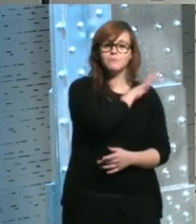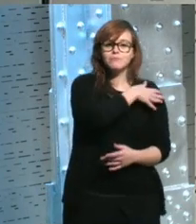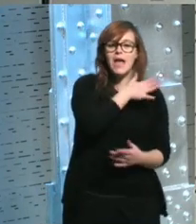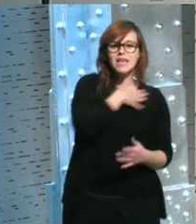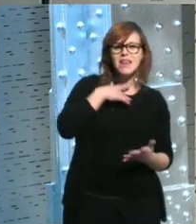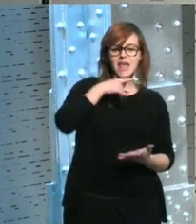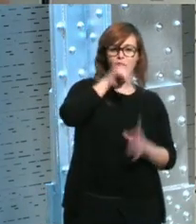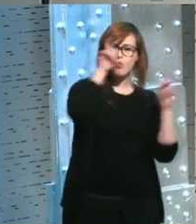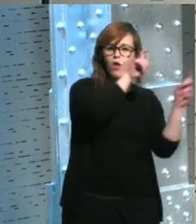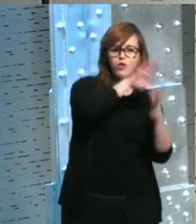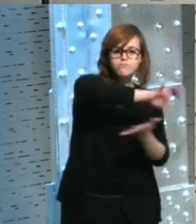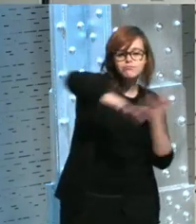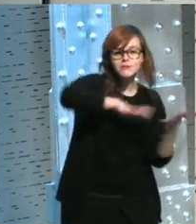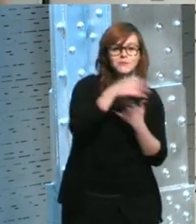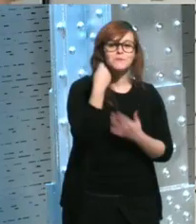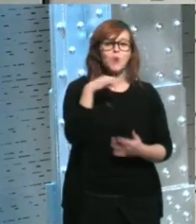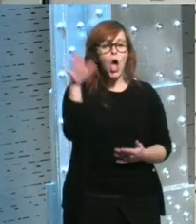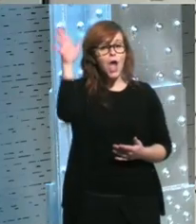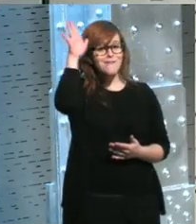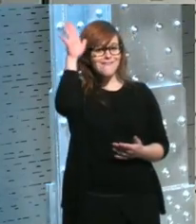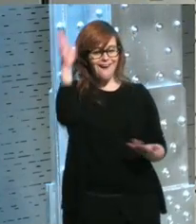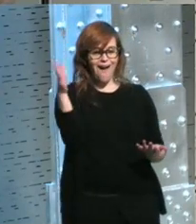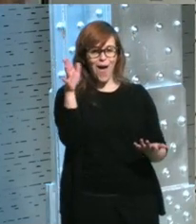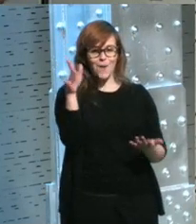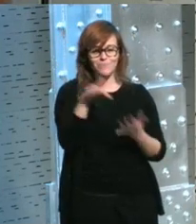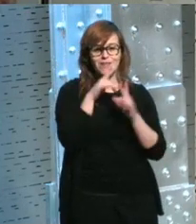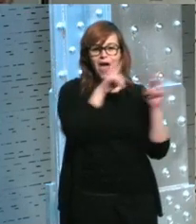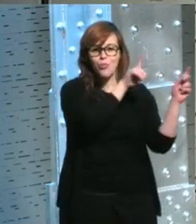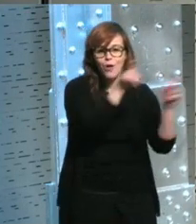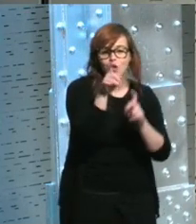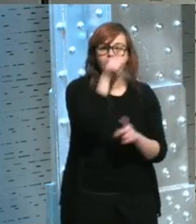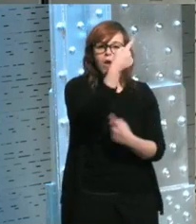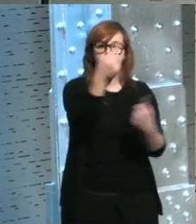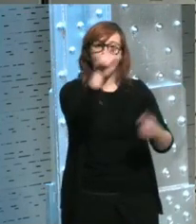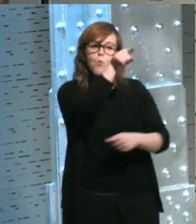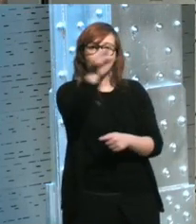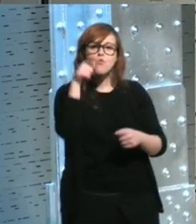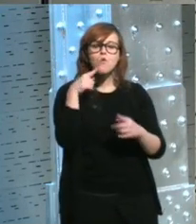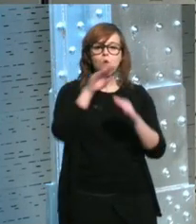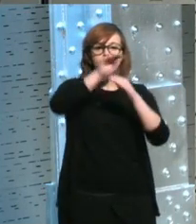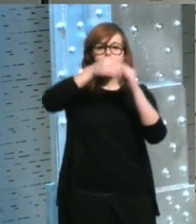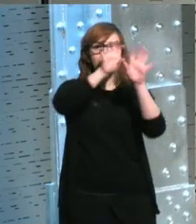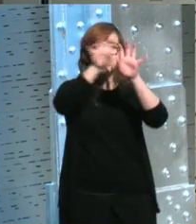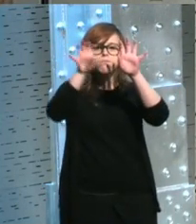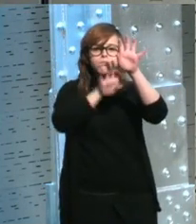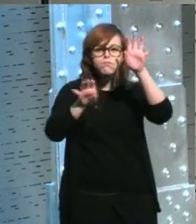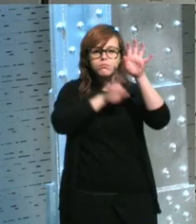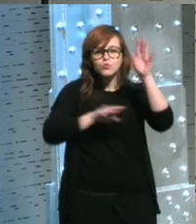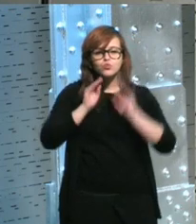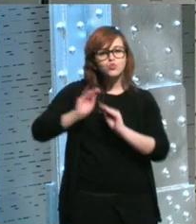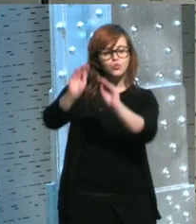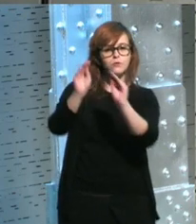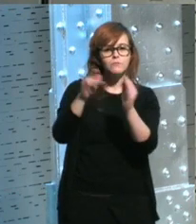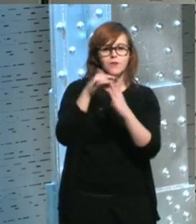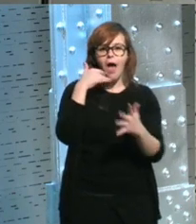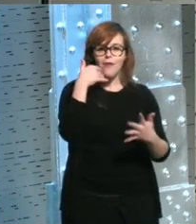hacer un IKEA de la educación donde cada uno lo compone, pero su modelo de negocio no es es muy provocador y toca